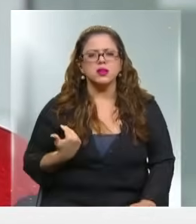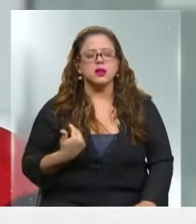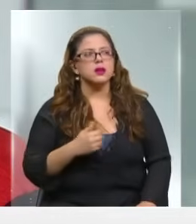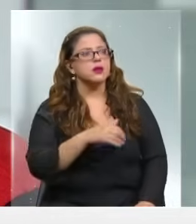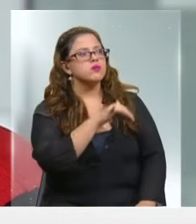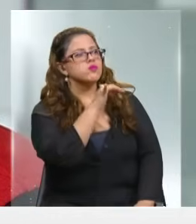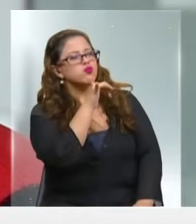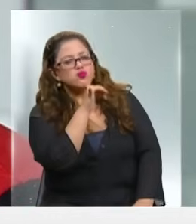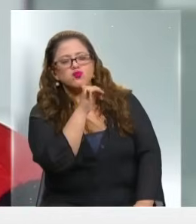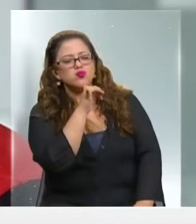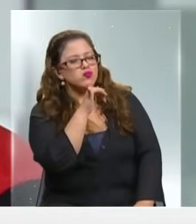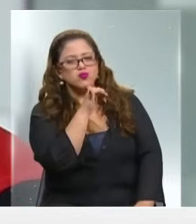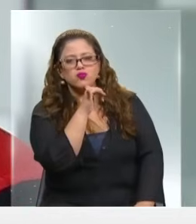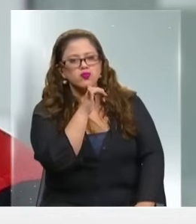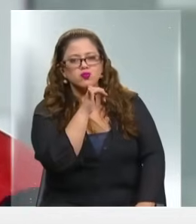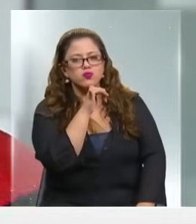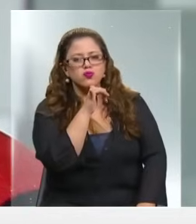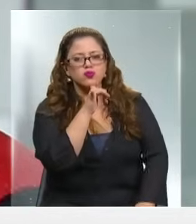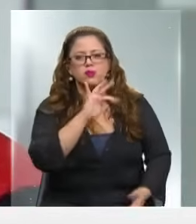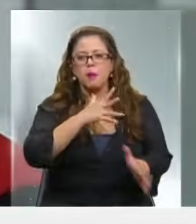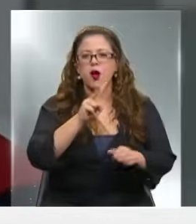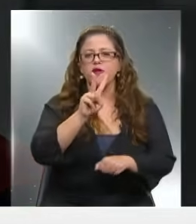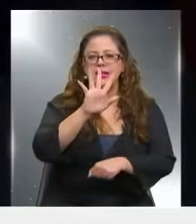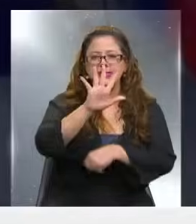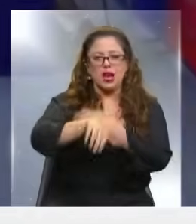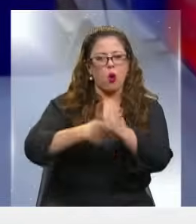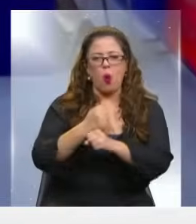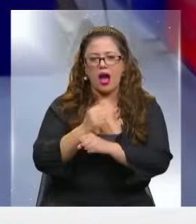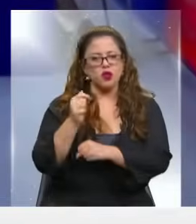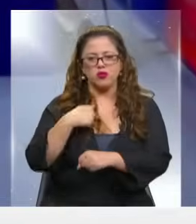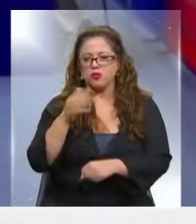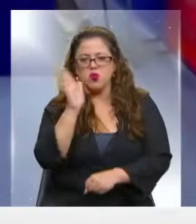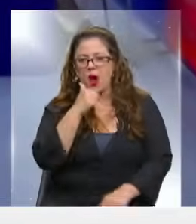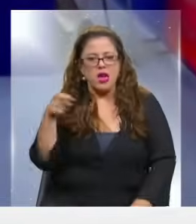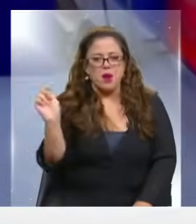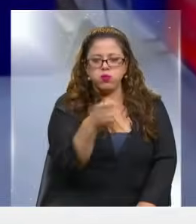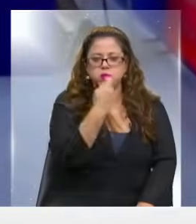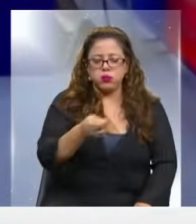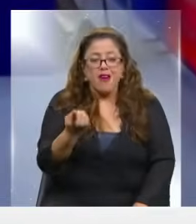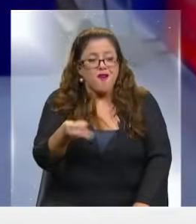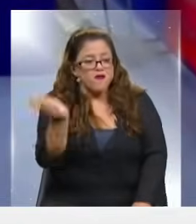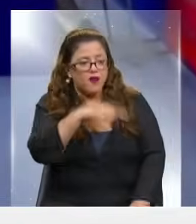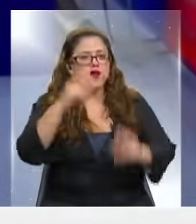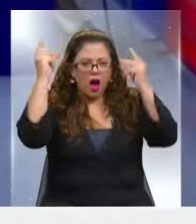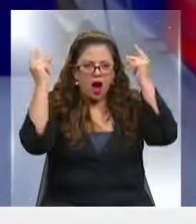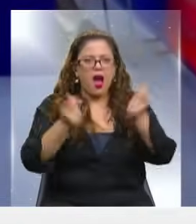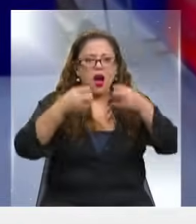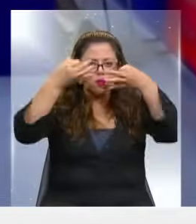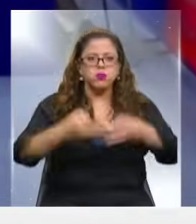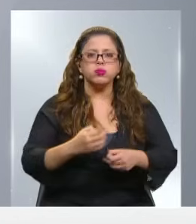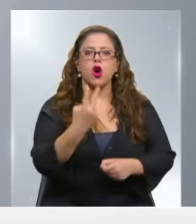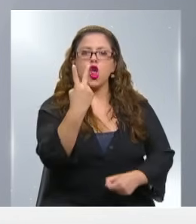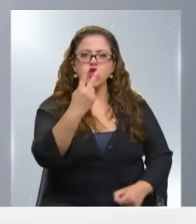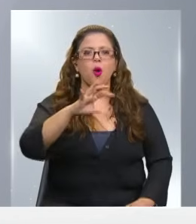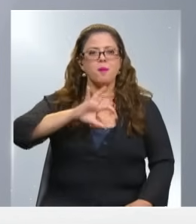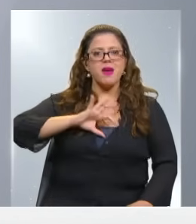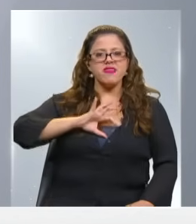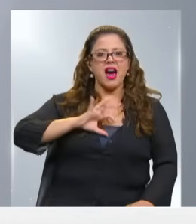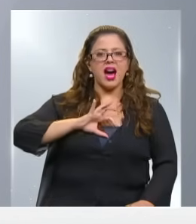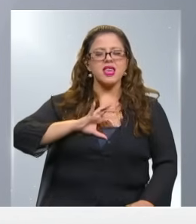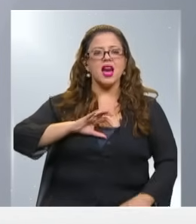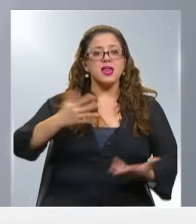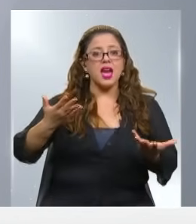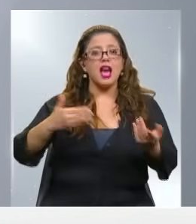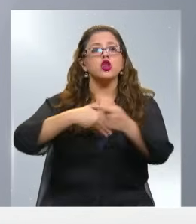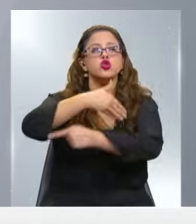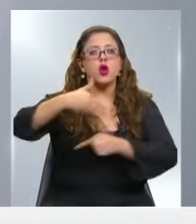Creo que Mati como 25 años. Volvió con sus habilidades intactas, ganó 2 medallas en el Sudamericano